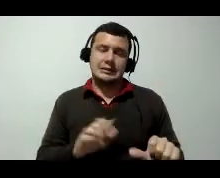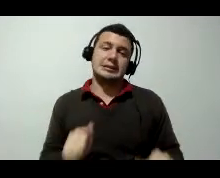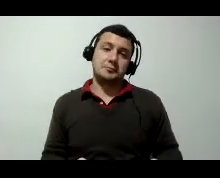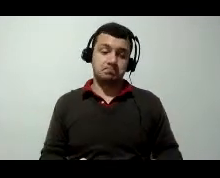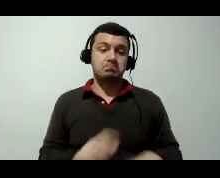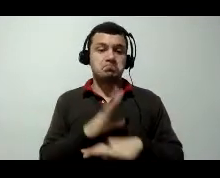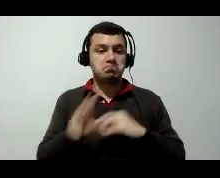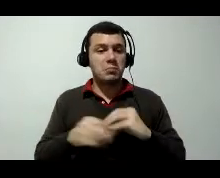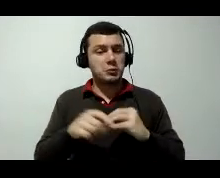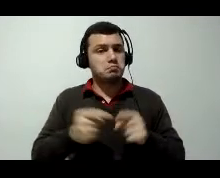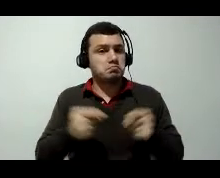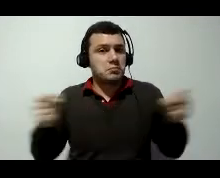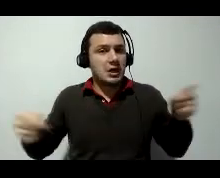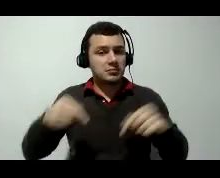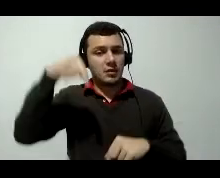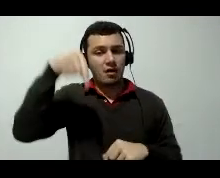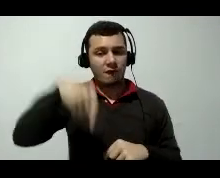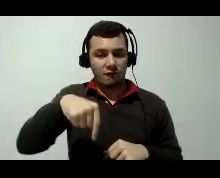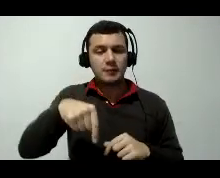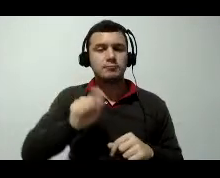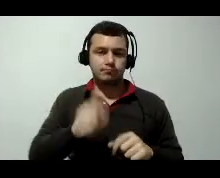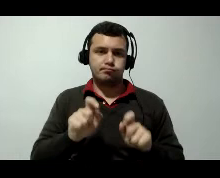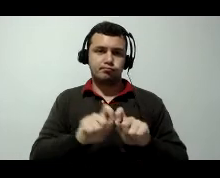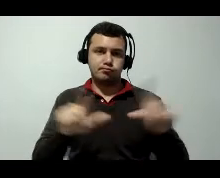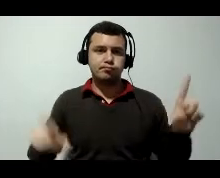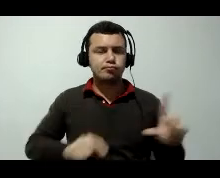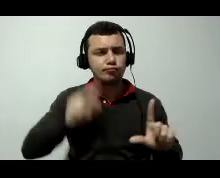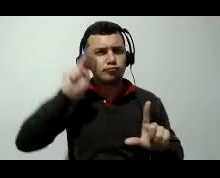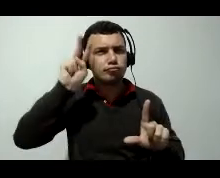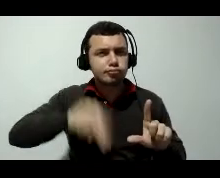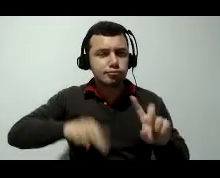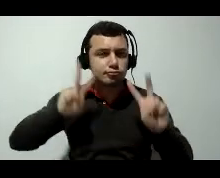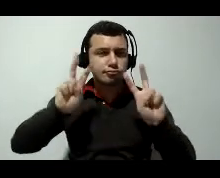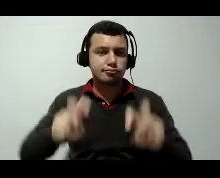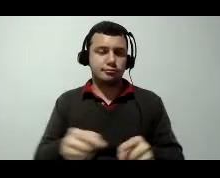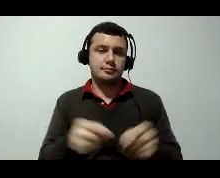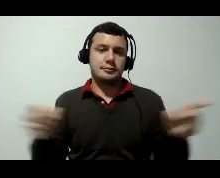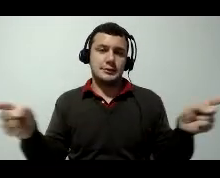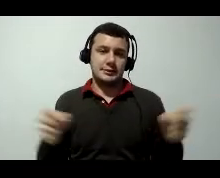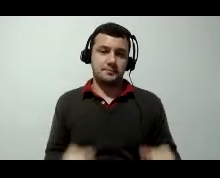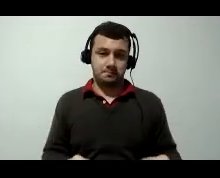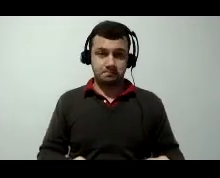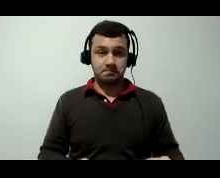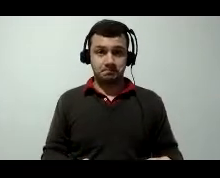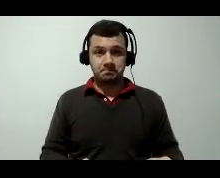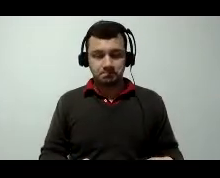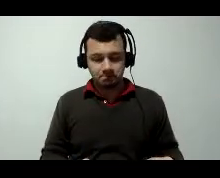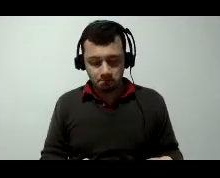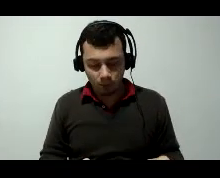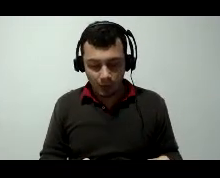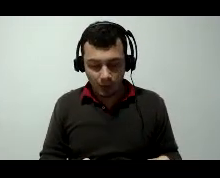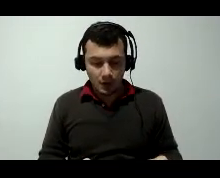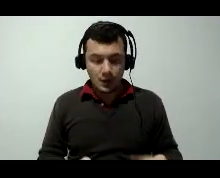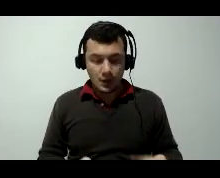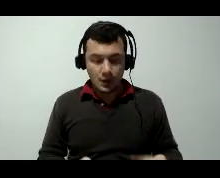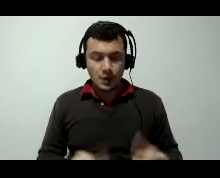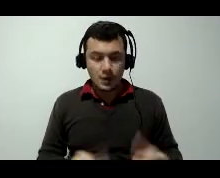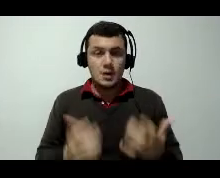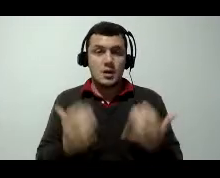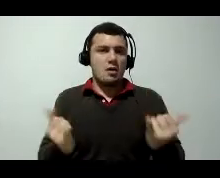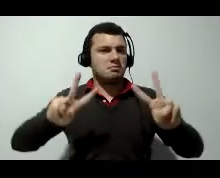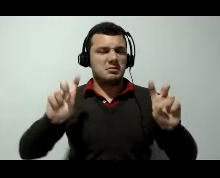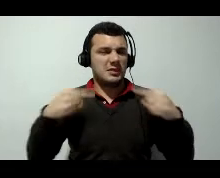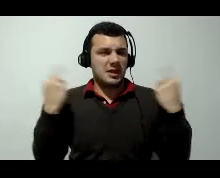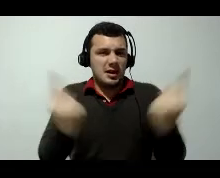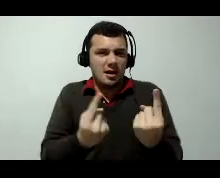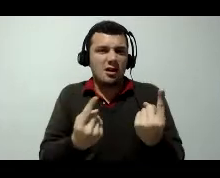pueden consultar la información. Vamos a hablar un poco sobre los aspectos generales que se deben tener en cuenta, o